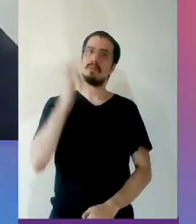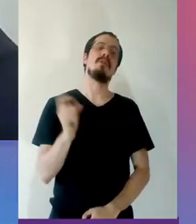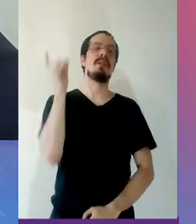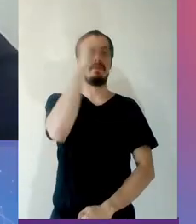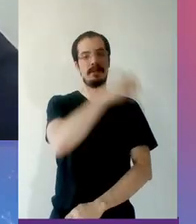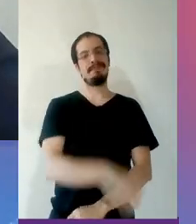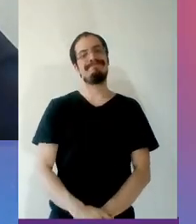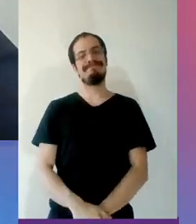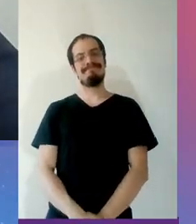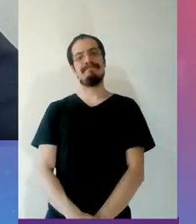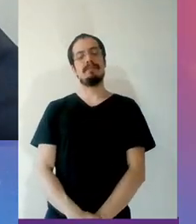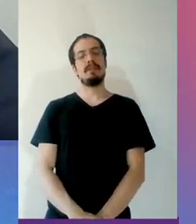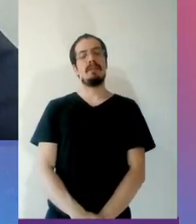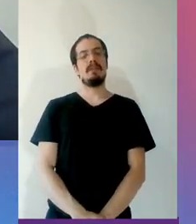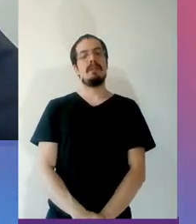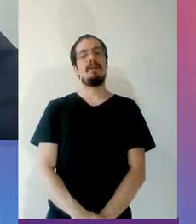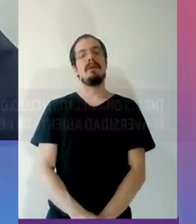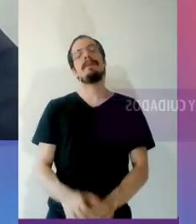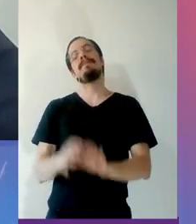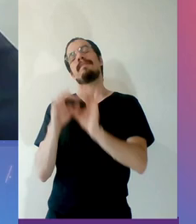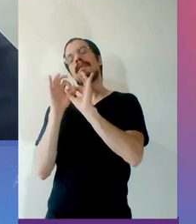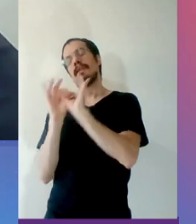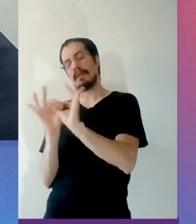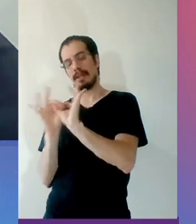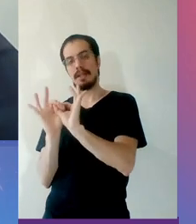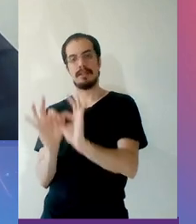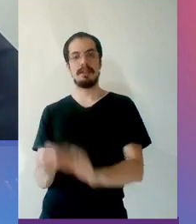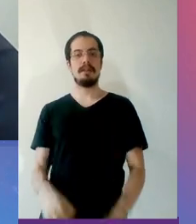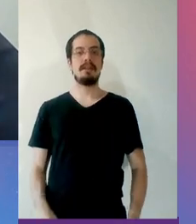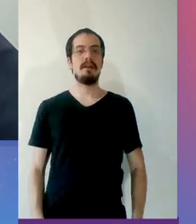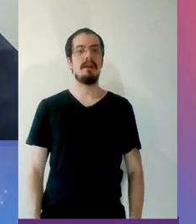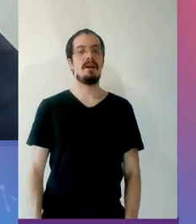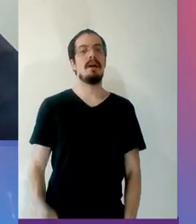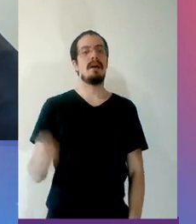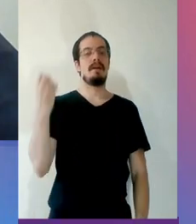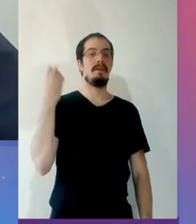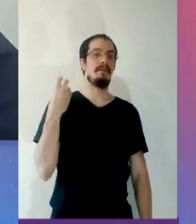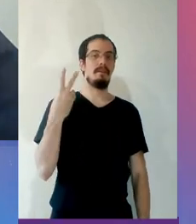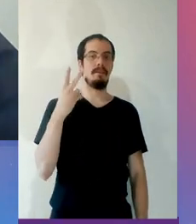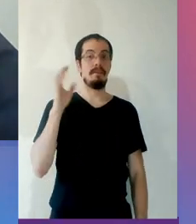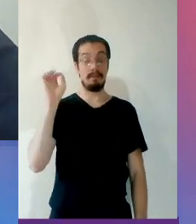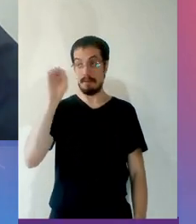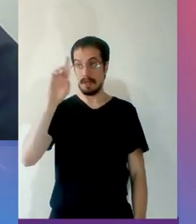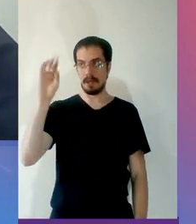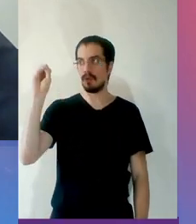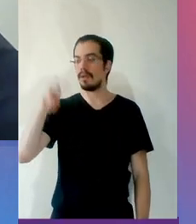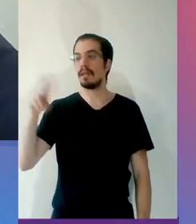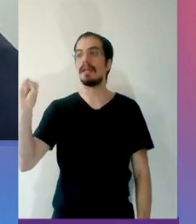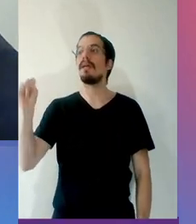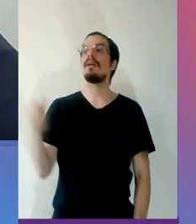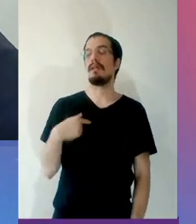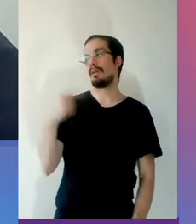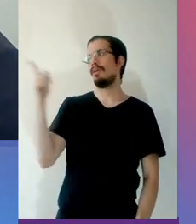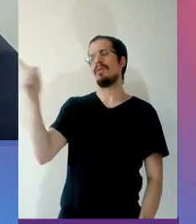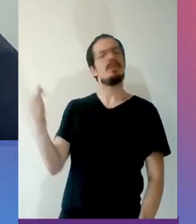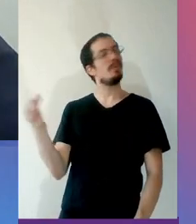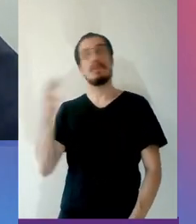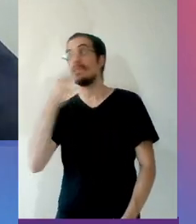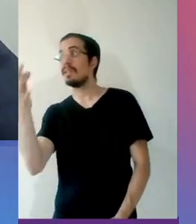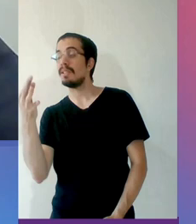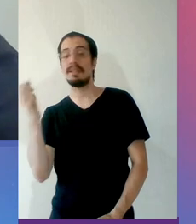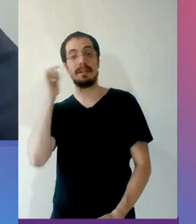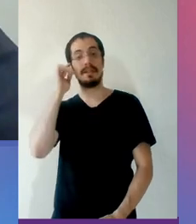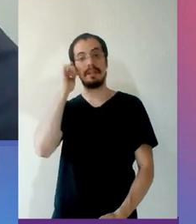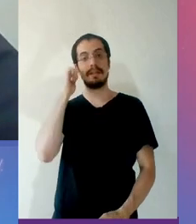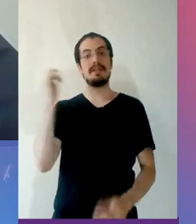Muchas gracias, Elia. Verónica, respecto a lo que menciona Elia y respecto a la pregunta de